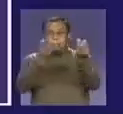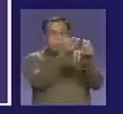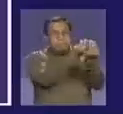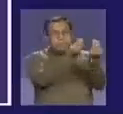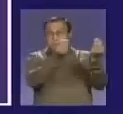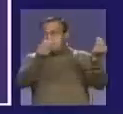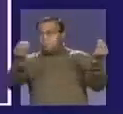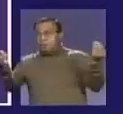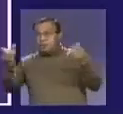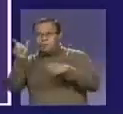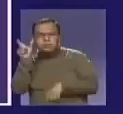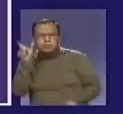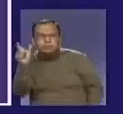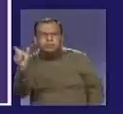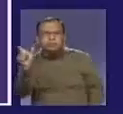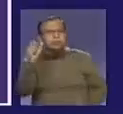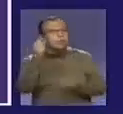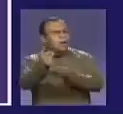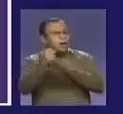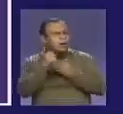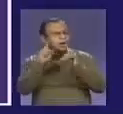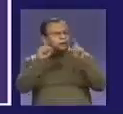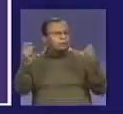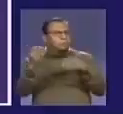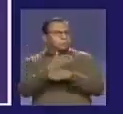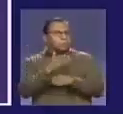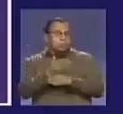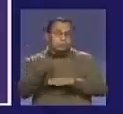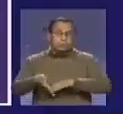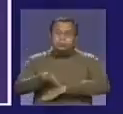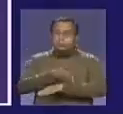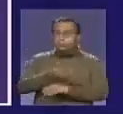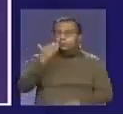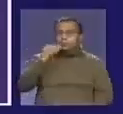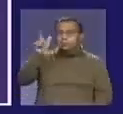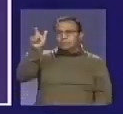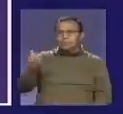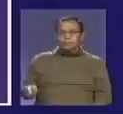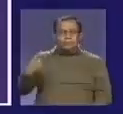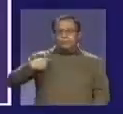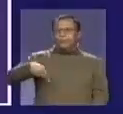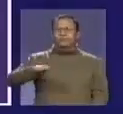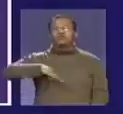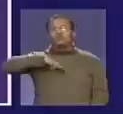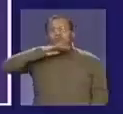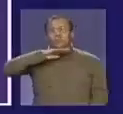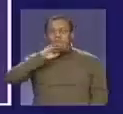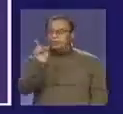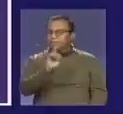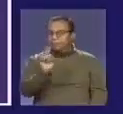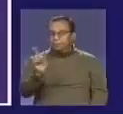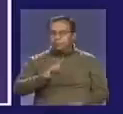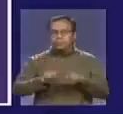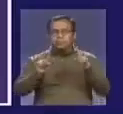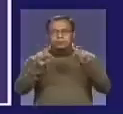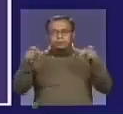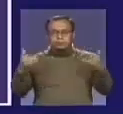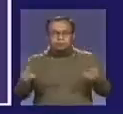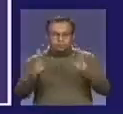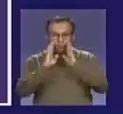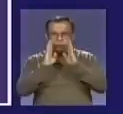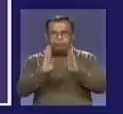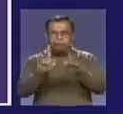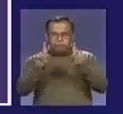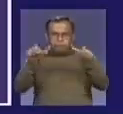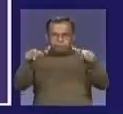distribución ayuda a comprender el asunto, pero como nos ha dicho Audrey, no es suficiente. En términos de